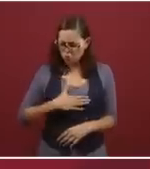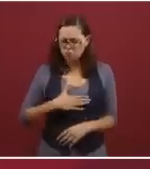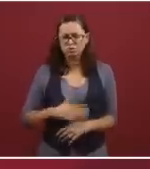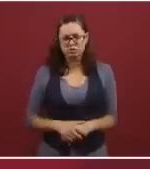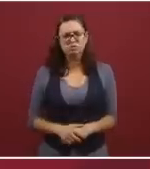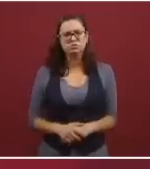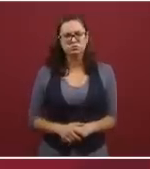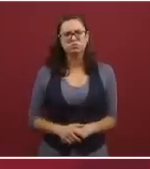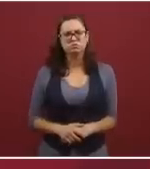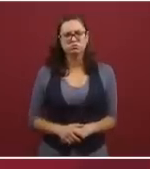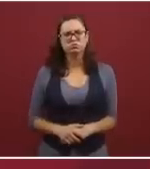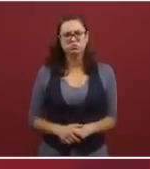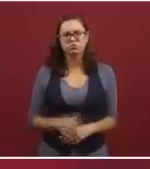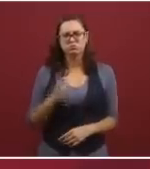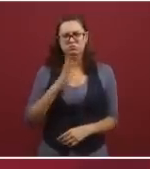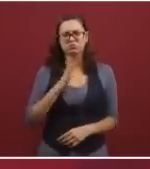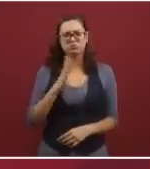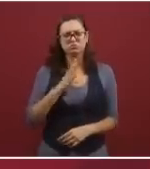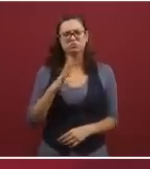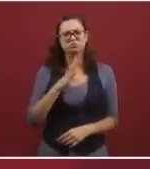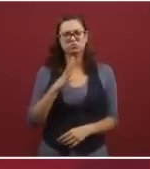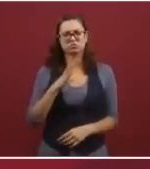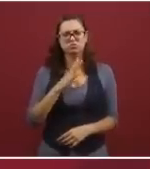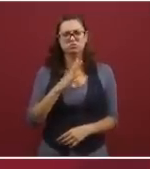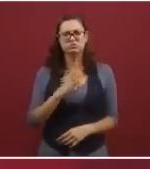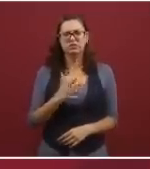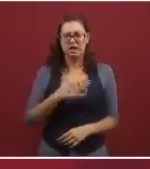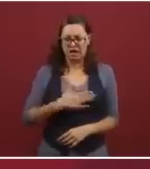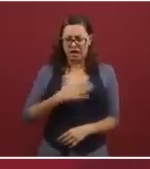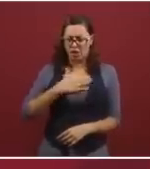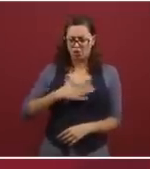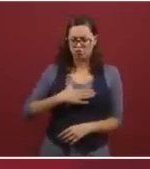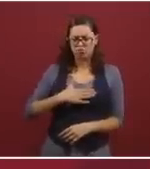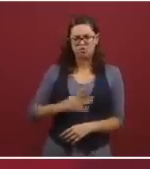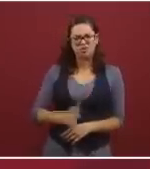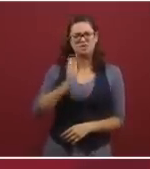evitar que se cometan